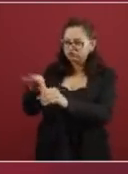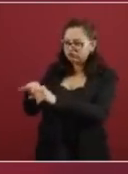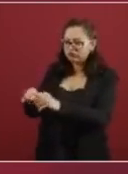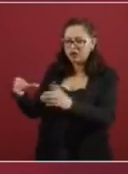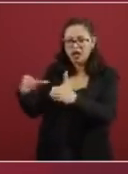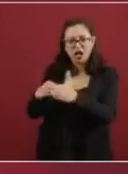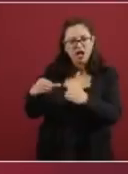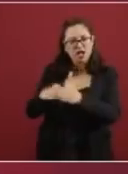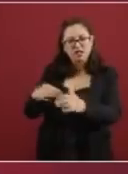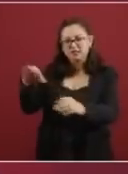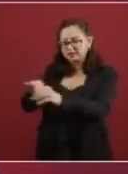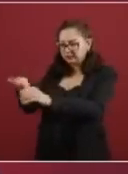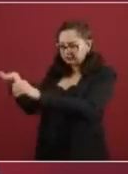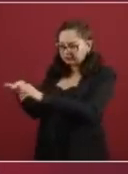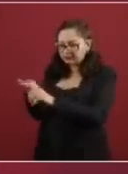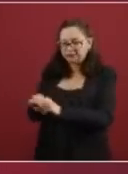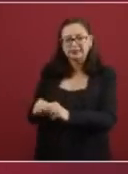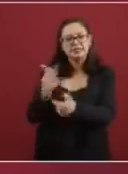de manera libre